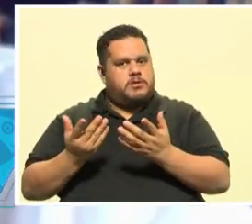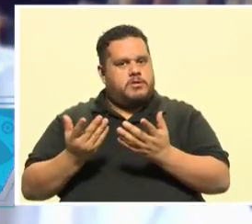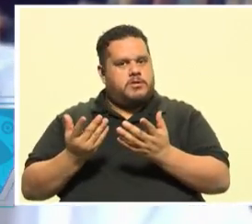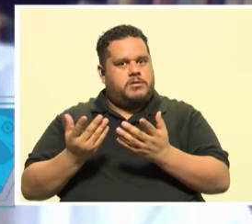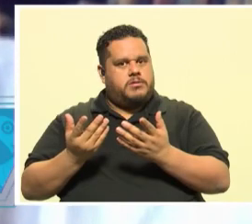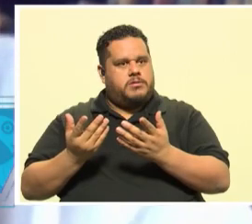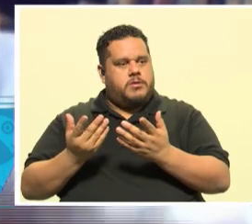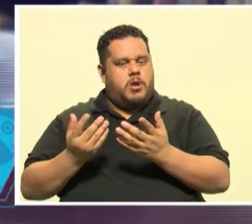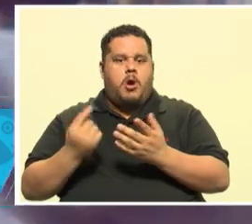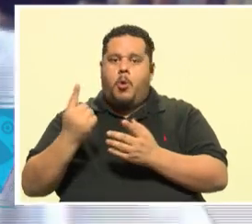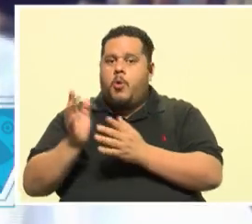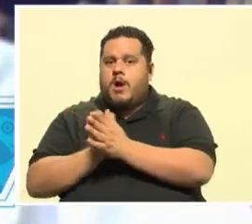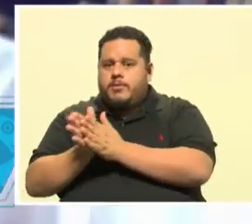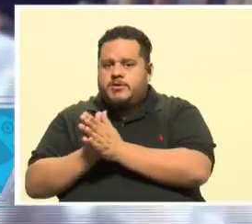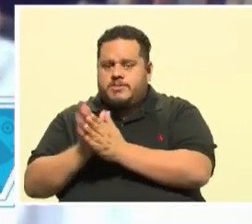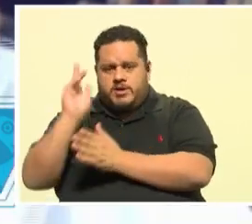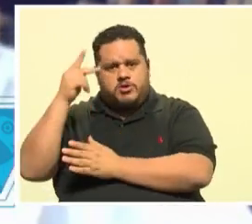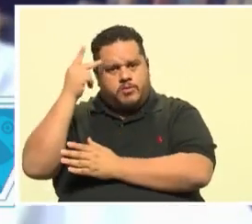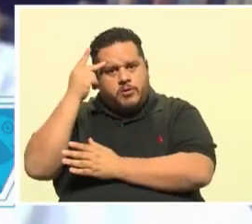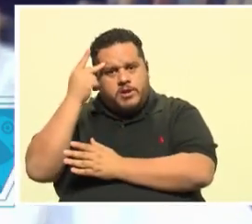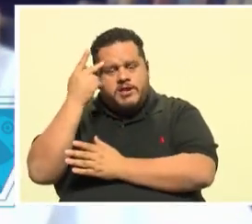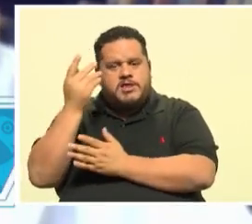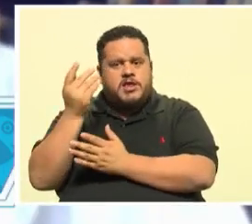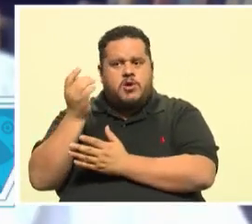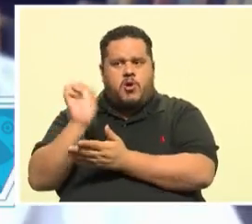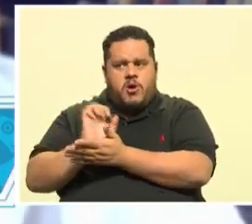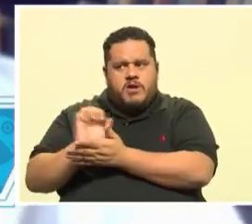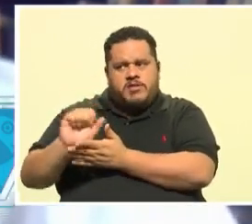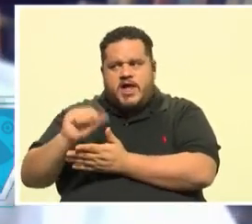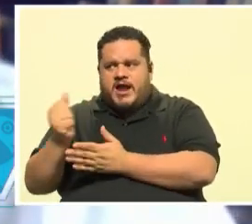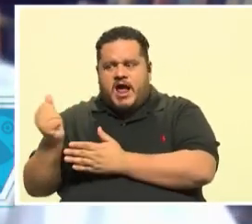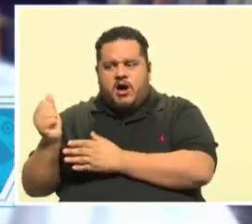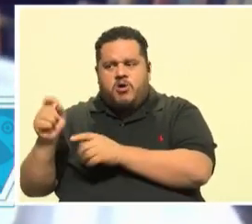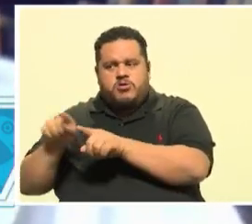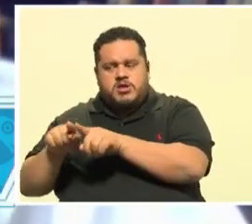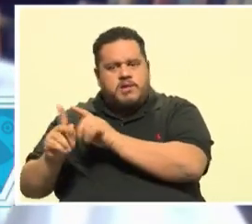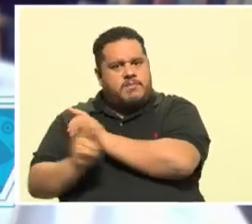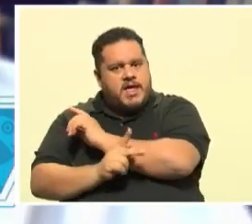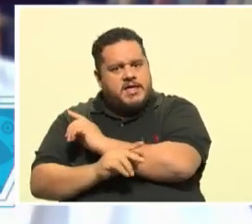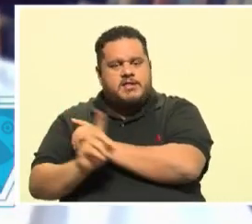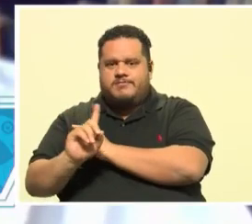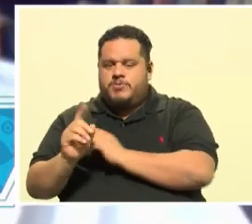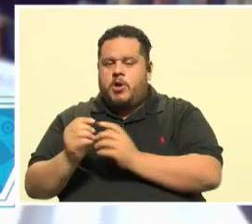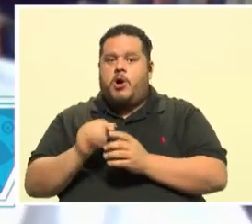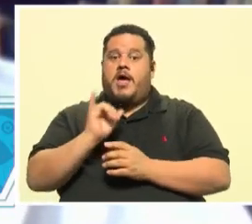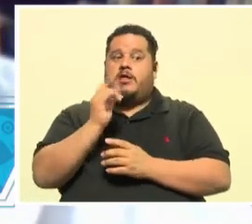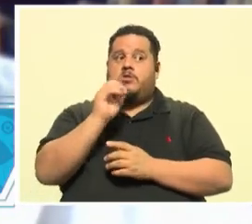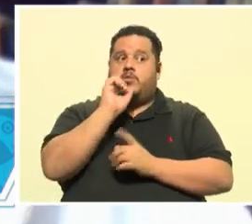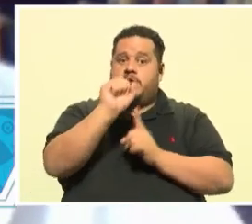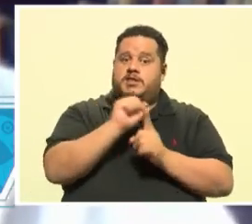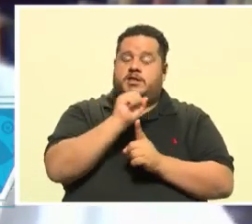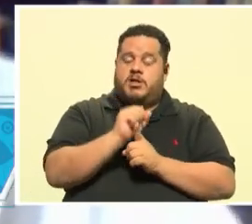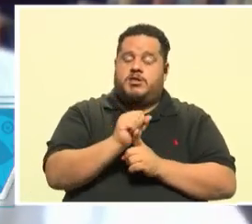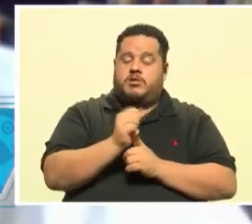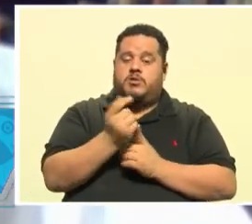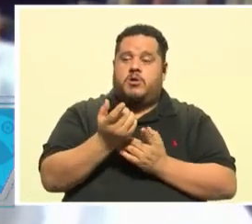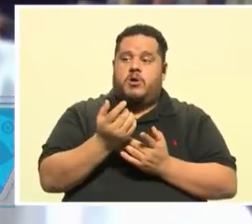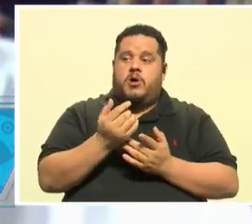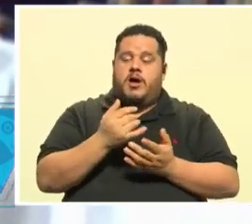fallecido en los Estados Unidos, y yo creo que eso nos podría poner en otra perspectiva esta relación